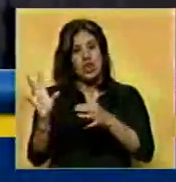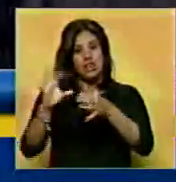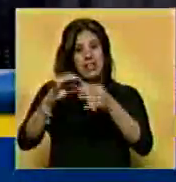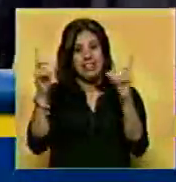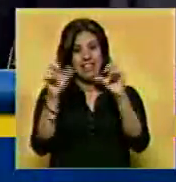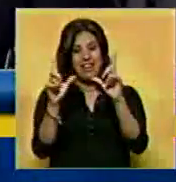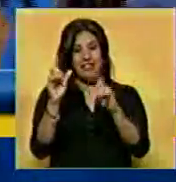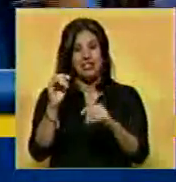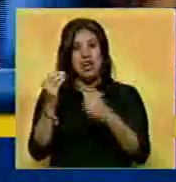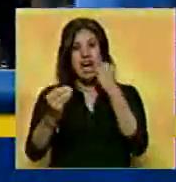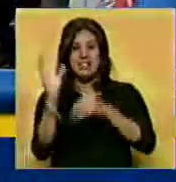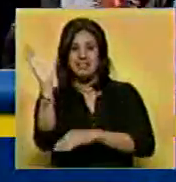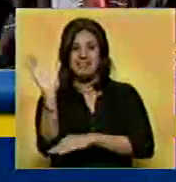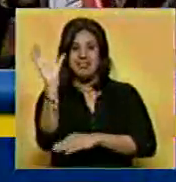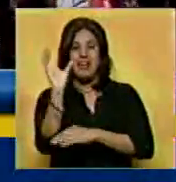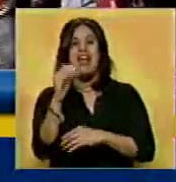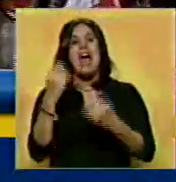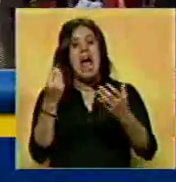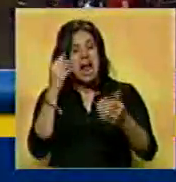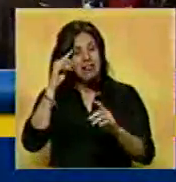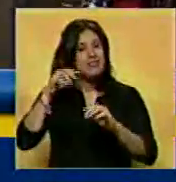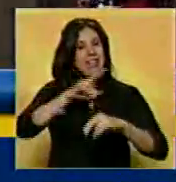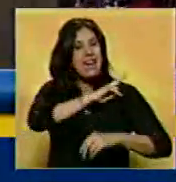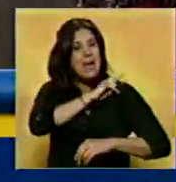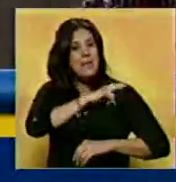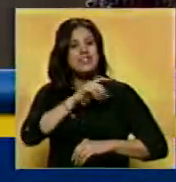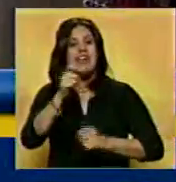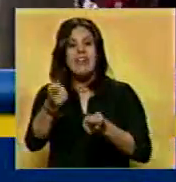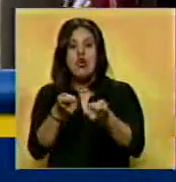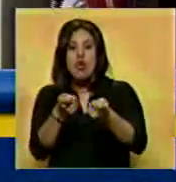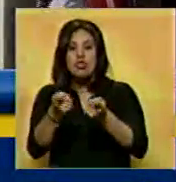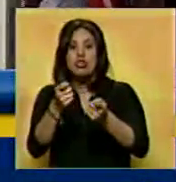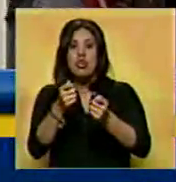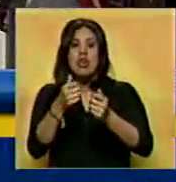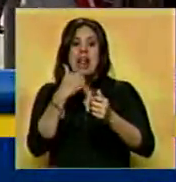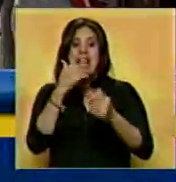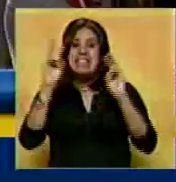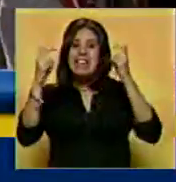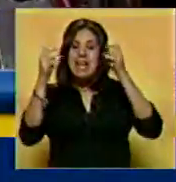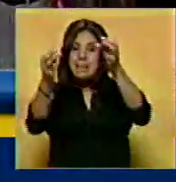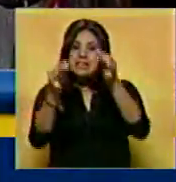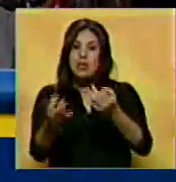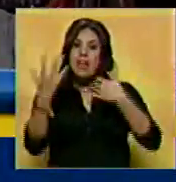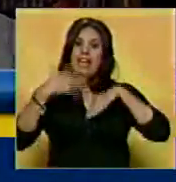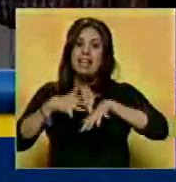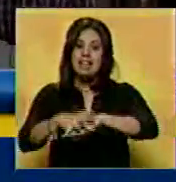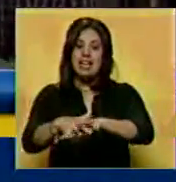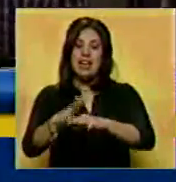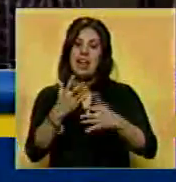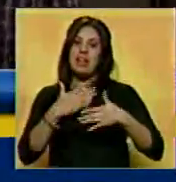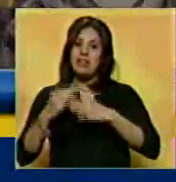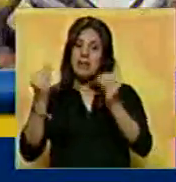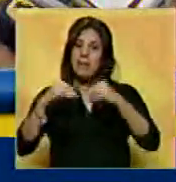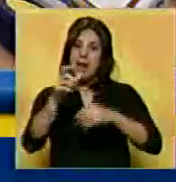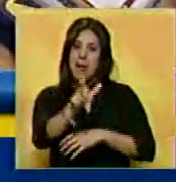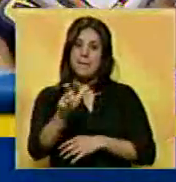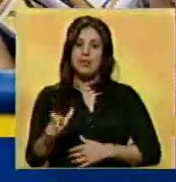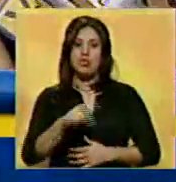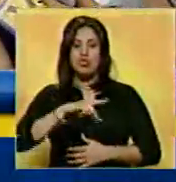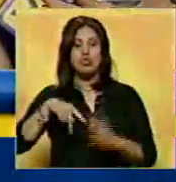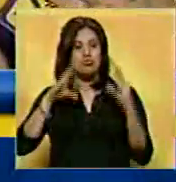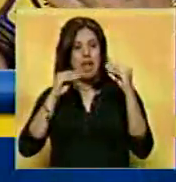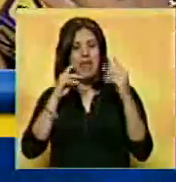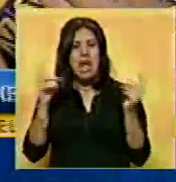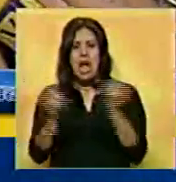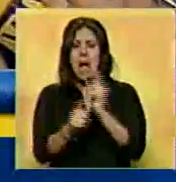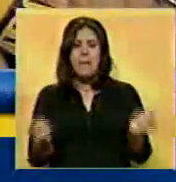suscripción para abordar la corresponsabilidad de los medios en el tema de seguridad integral y convivencia ciudadana. Nosotros no hemos hablado de